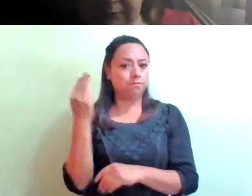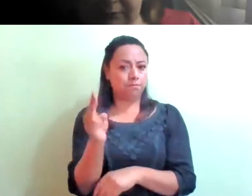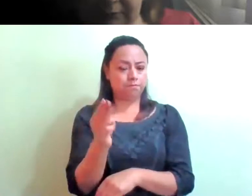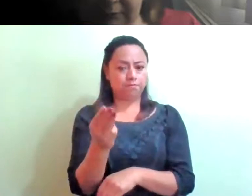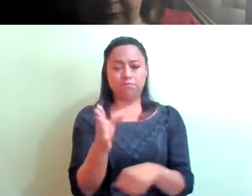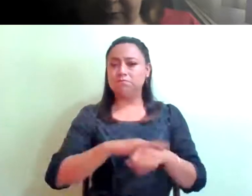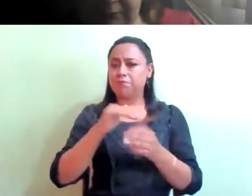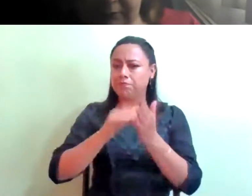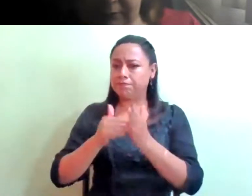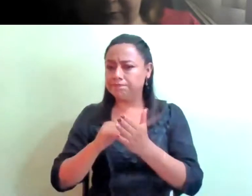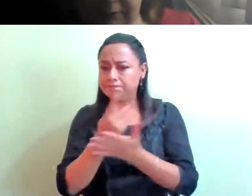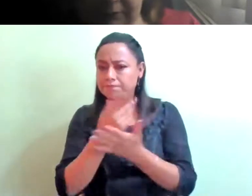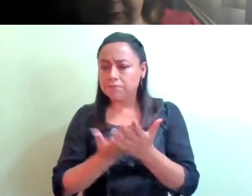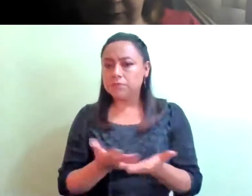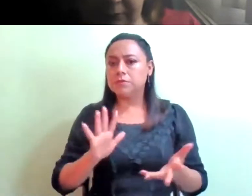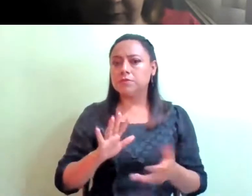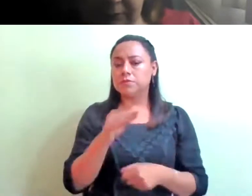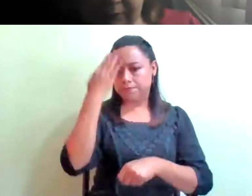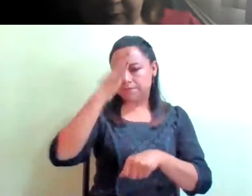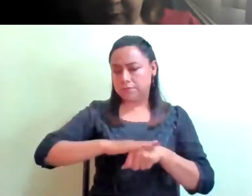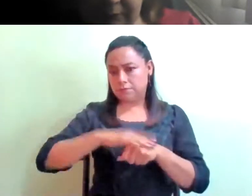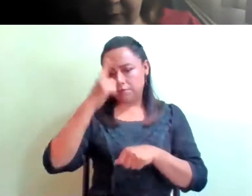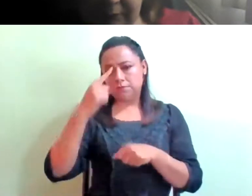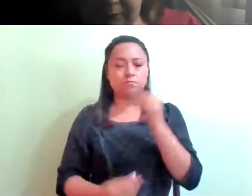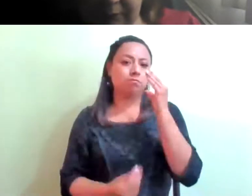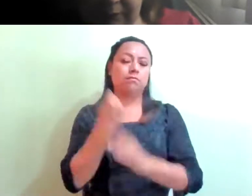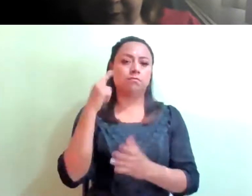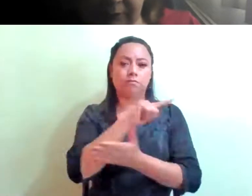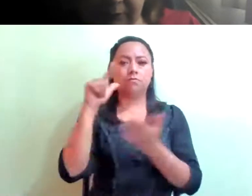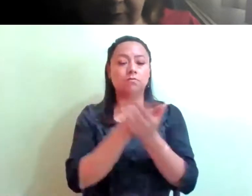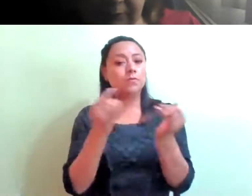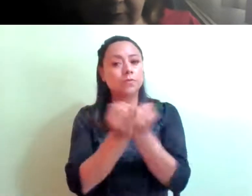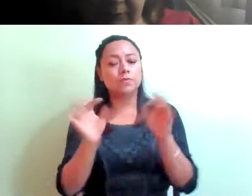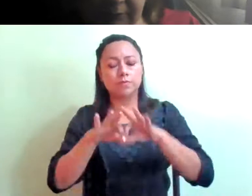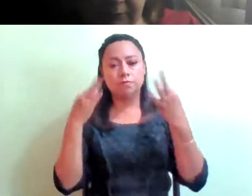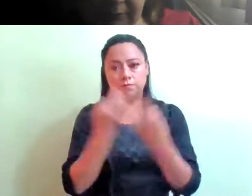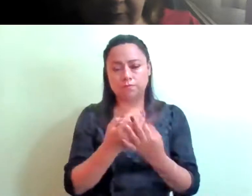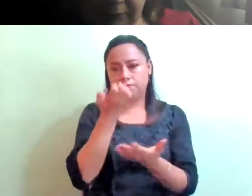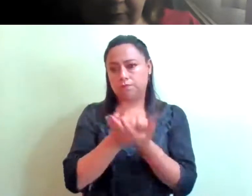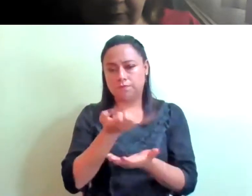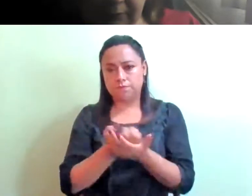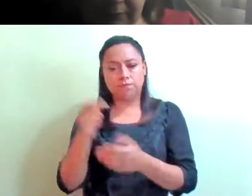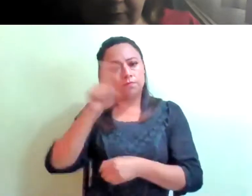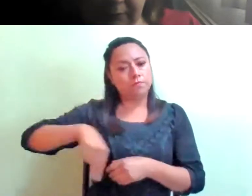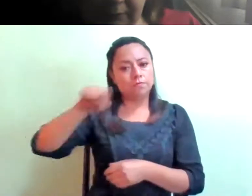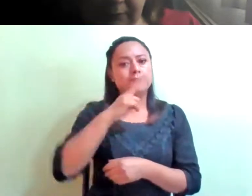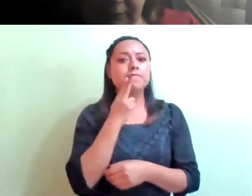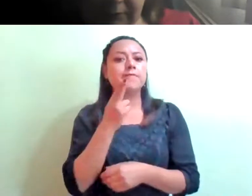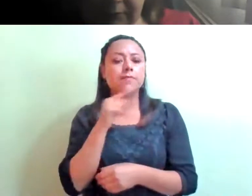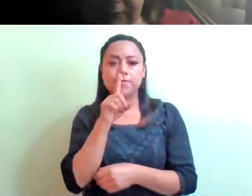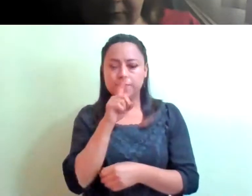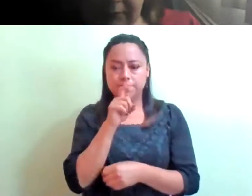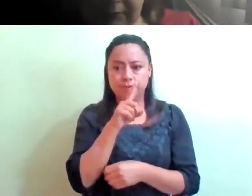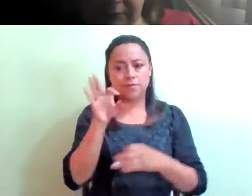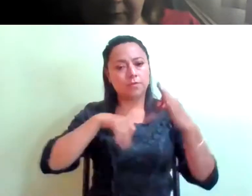sería interesante considerarlos para el nuevo proyecto de ley, así como el modelo de economía circular de tratamiento y uso de agua, que pudiéramos